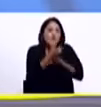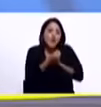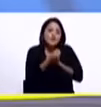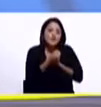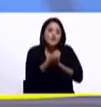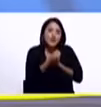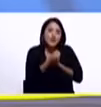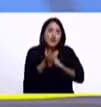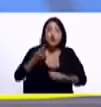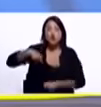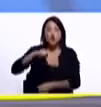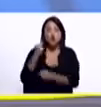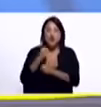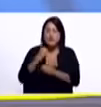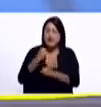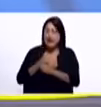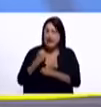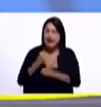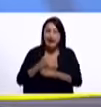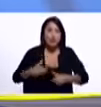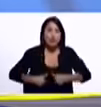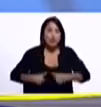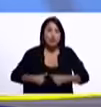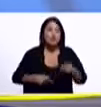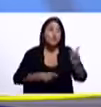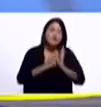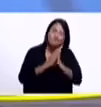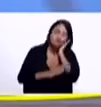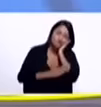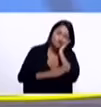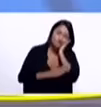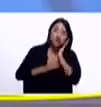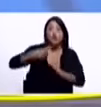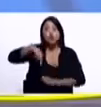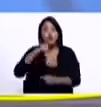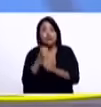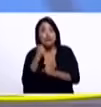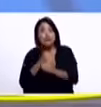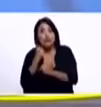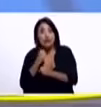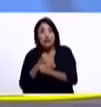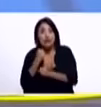trabajando intensamente. Cuando ustedes están durmiendo, nosotros también dormimos.